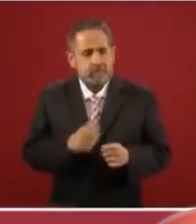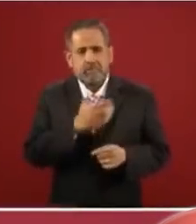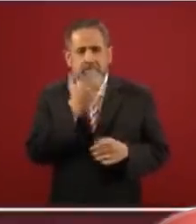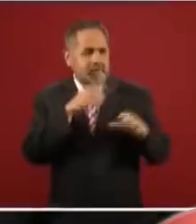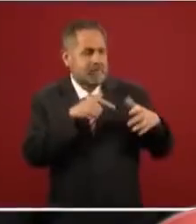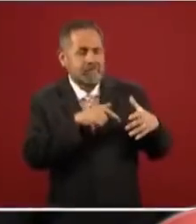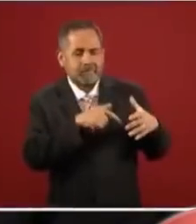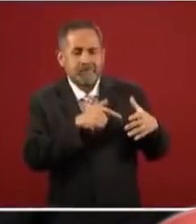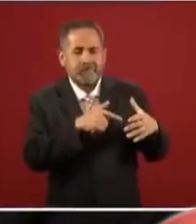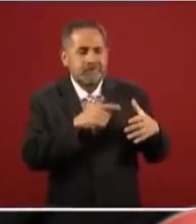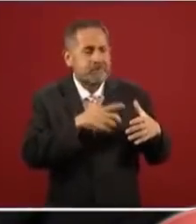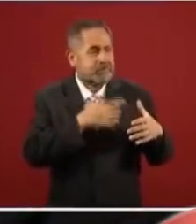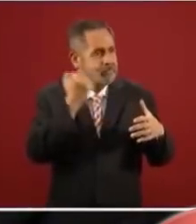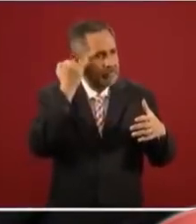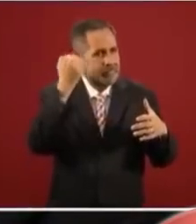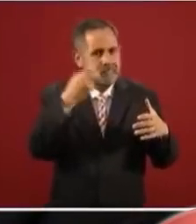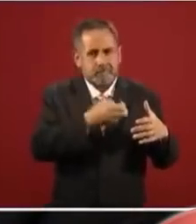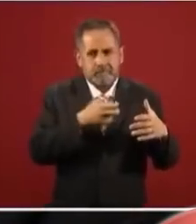conservadurismo.